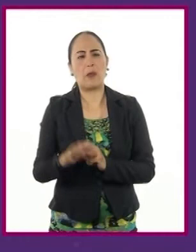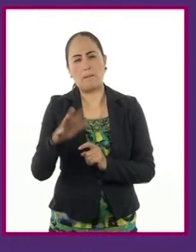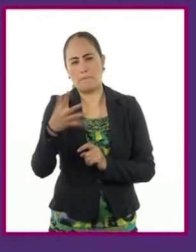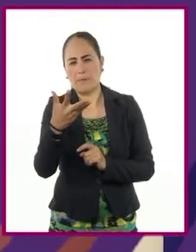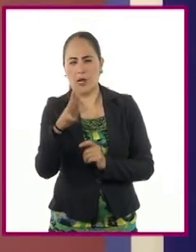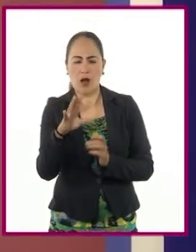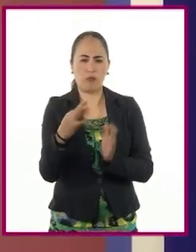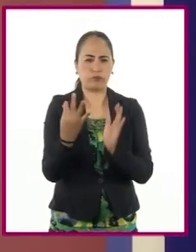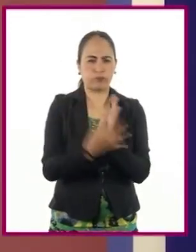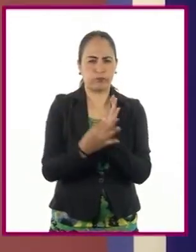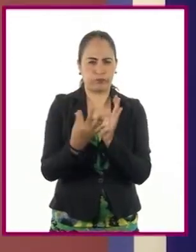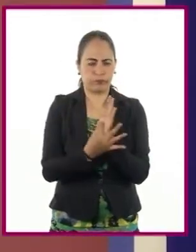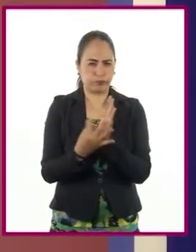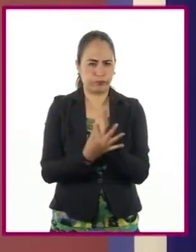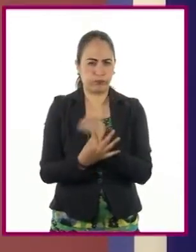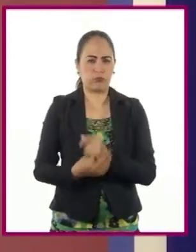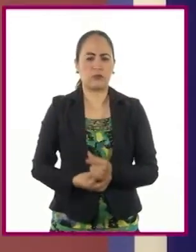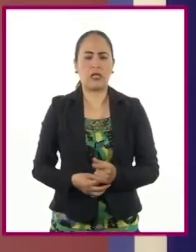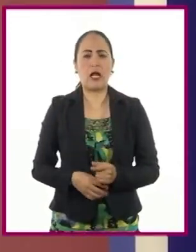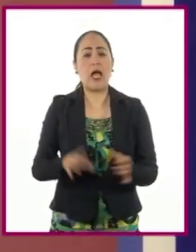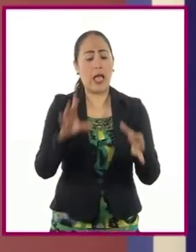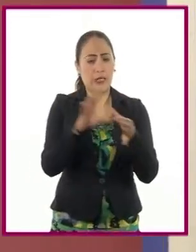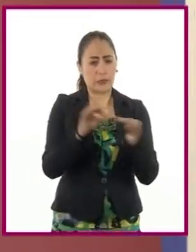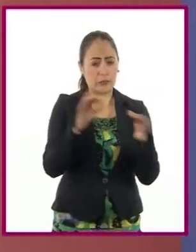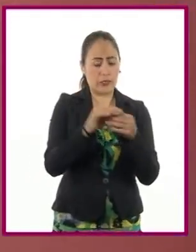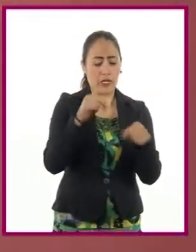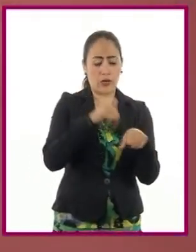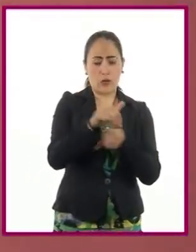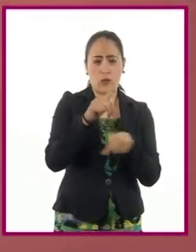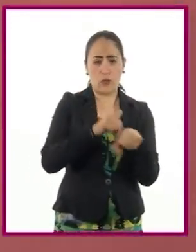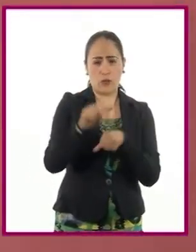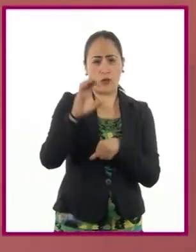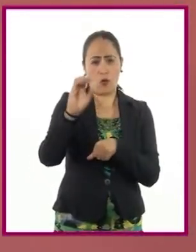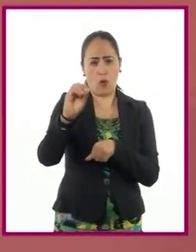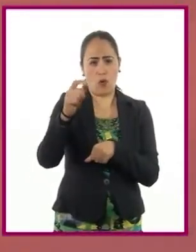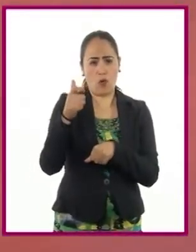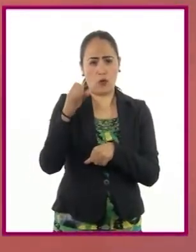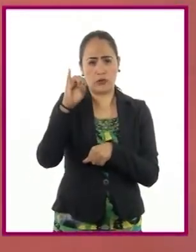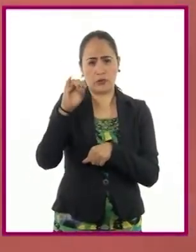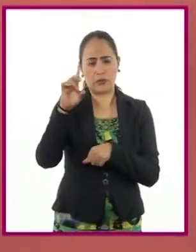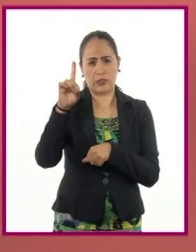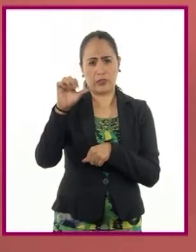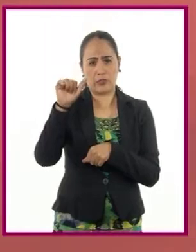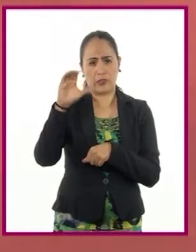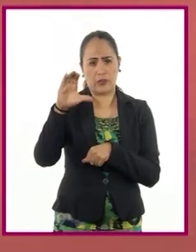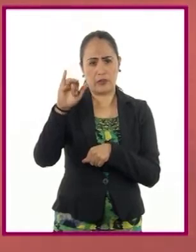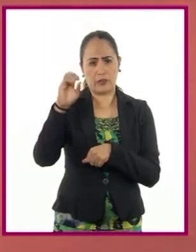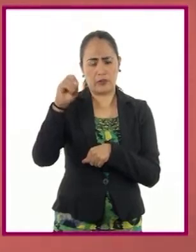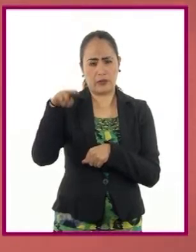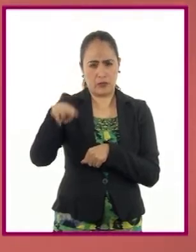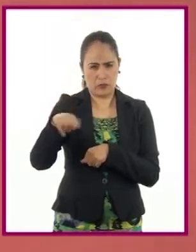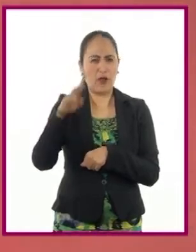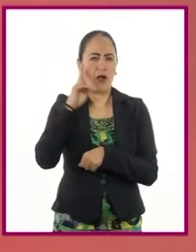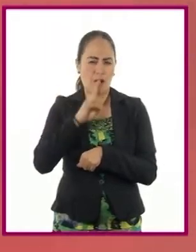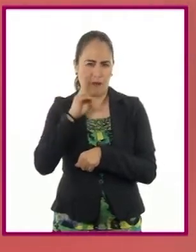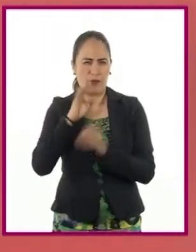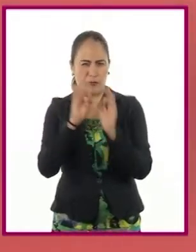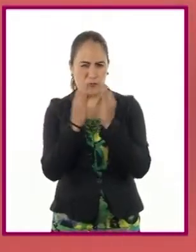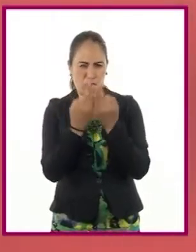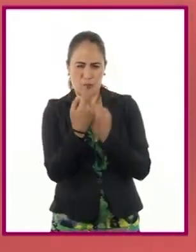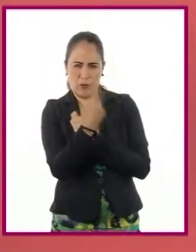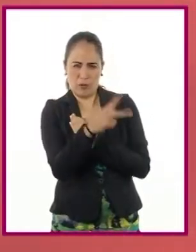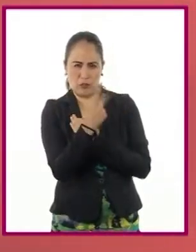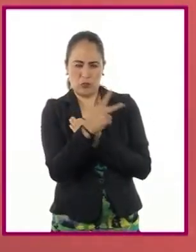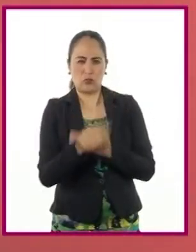semimetales. Para explicar el número de oxidación, retomaremos el modelo atómico de Niels Bohr, el cual propone que